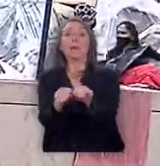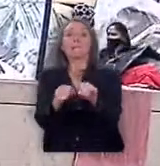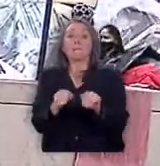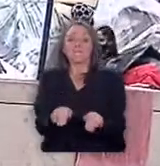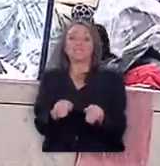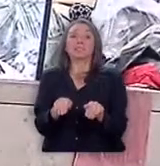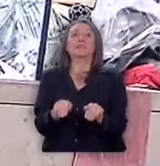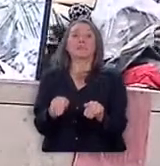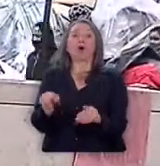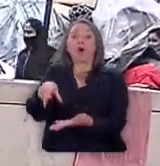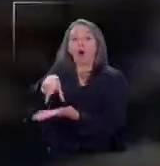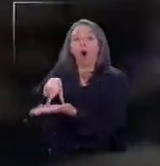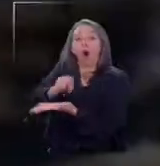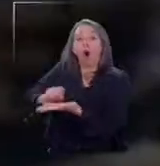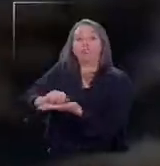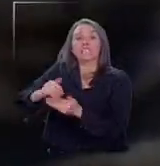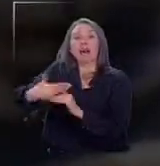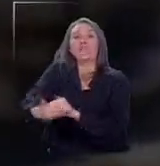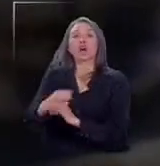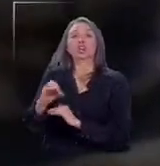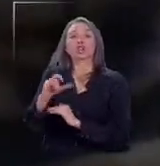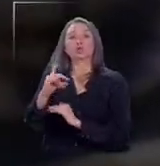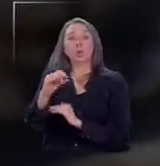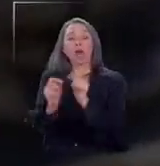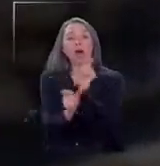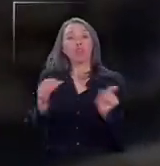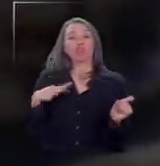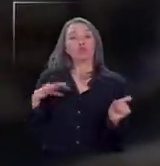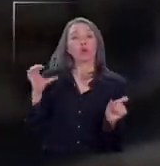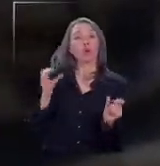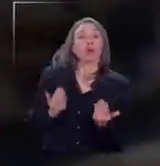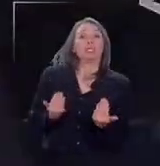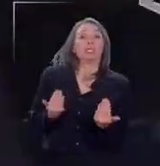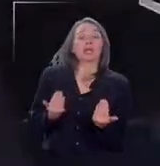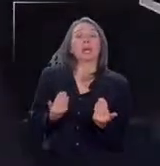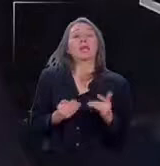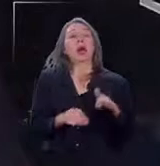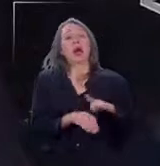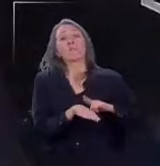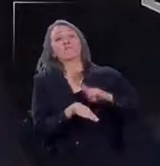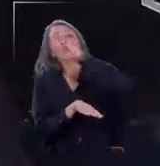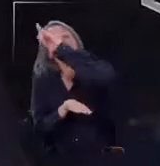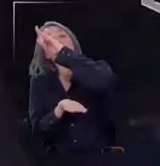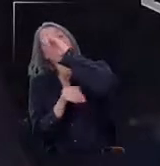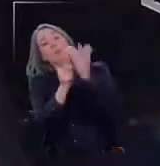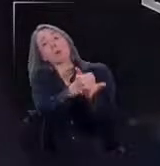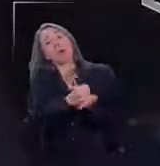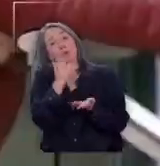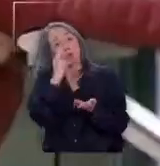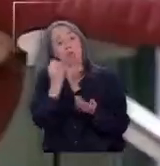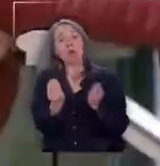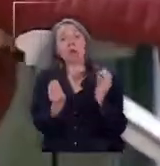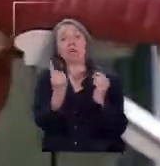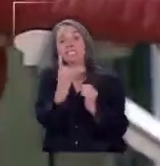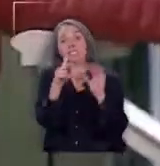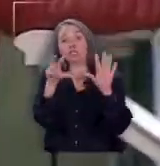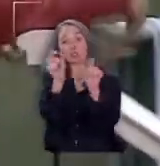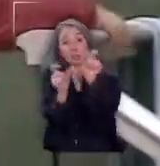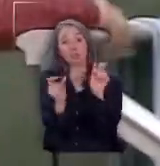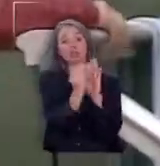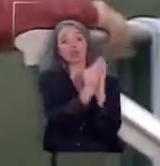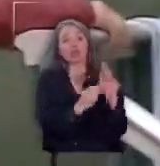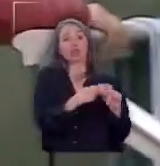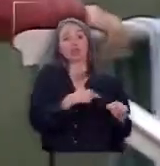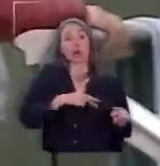vulneratus en Santiago ciudadanos colombianos a la espera de un vuelo humanitario ya se inscribieron 180 para